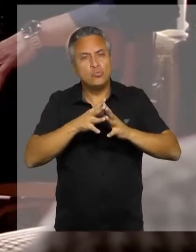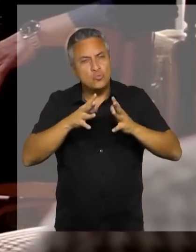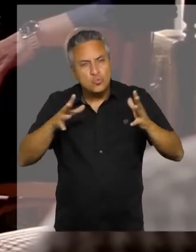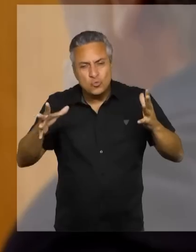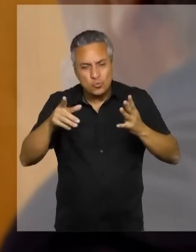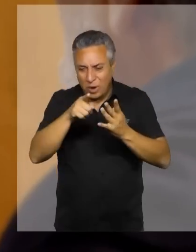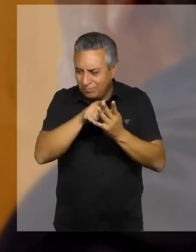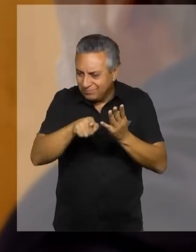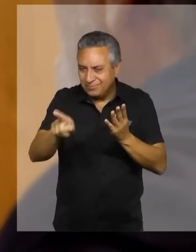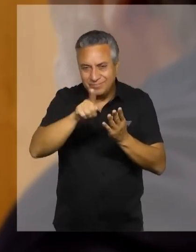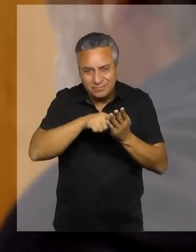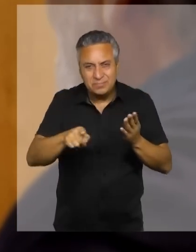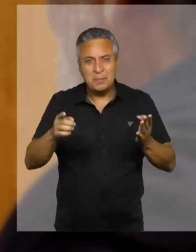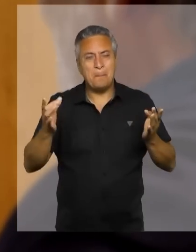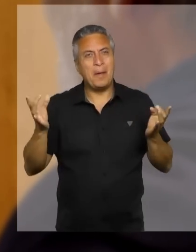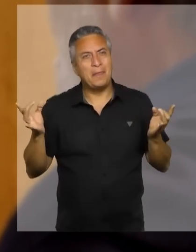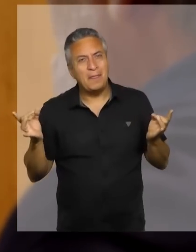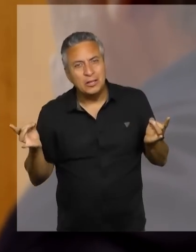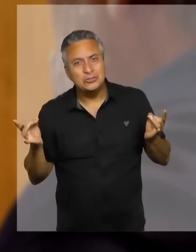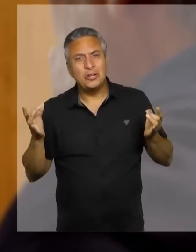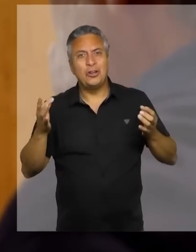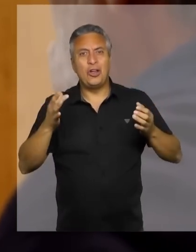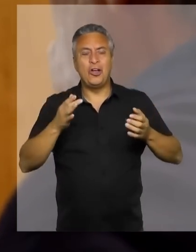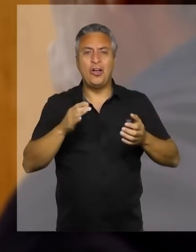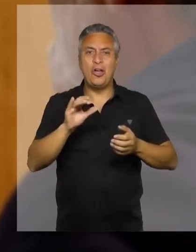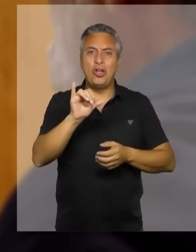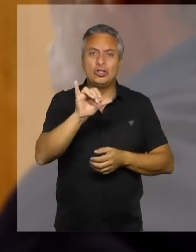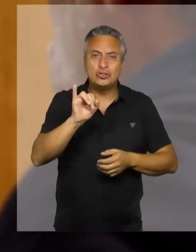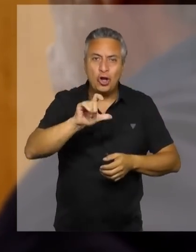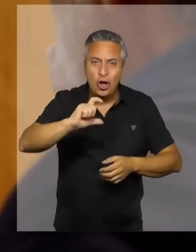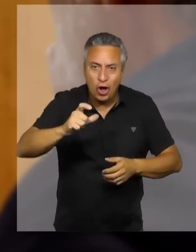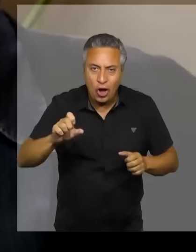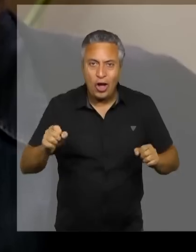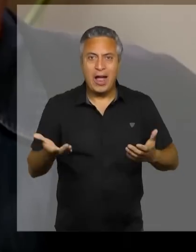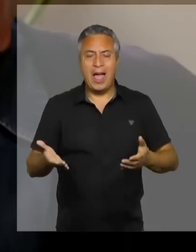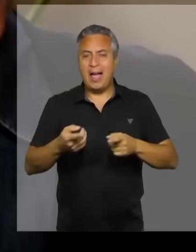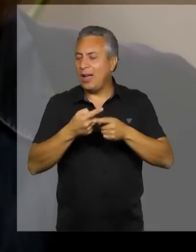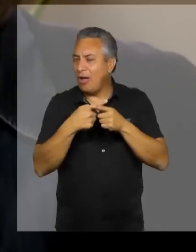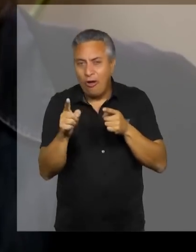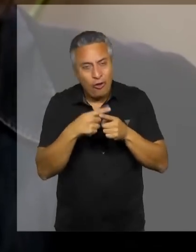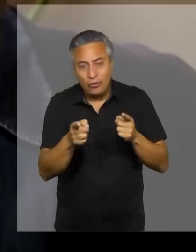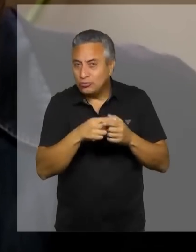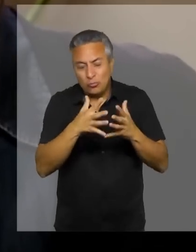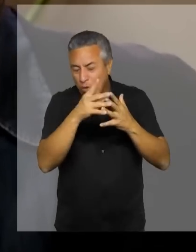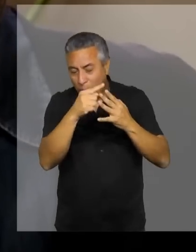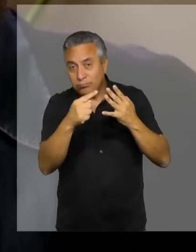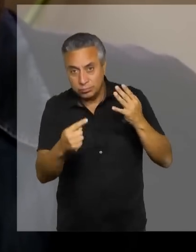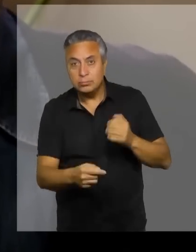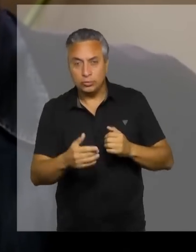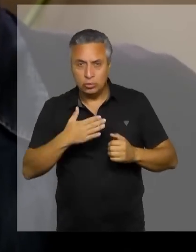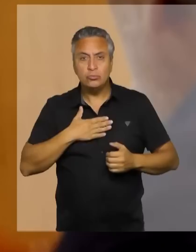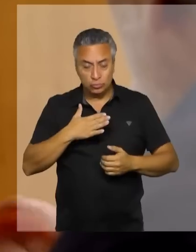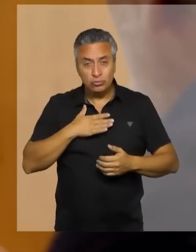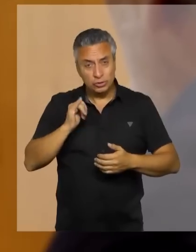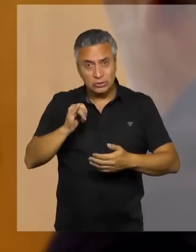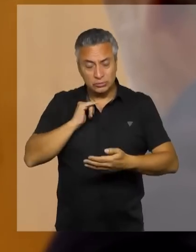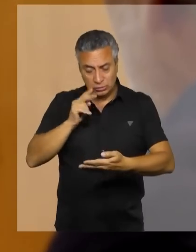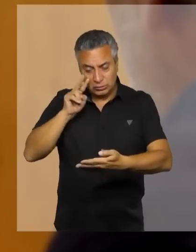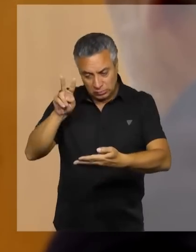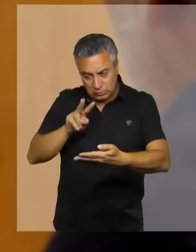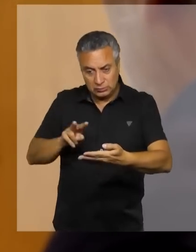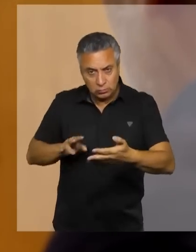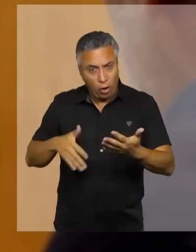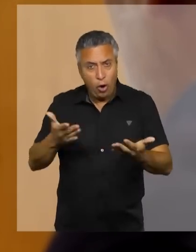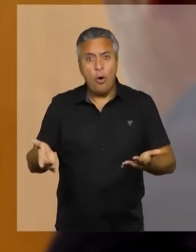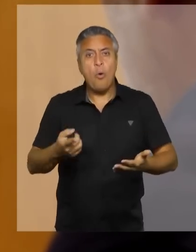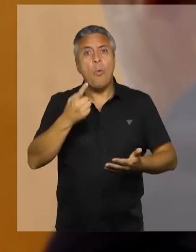Batido, meditación, yoga, tantas cosas que hacer. Sí, he estado leyendo un poco sobre eso. Hay que probarlo